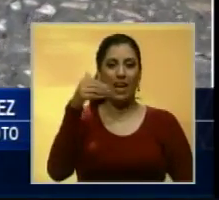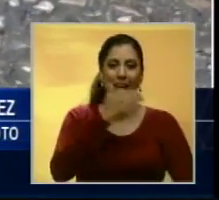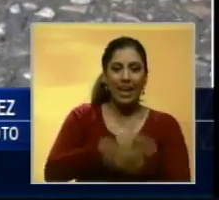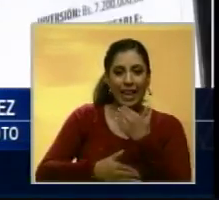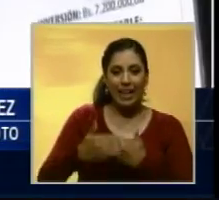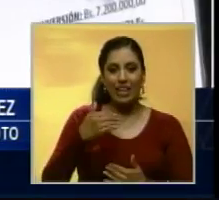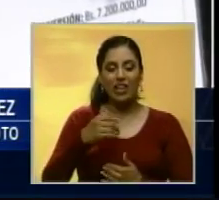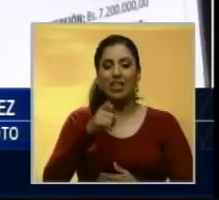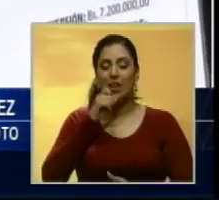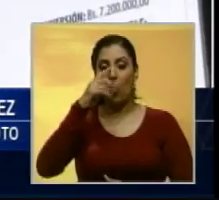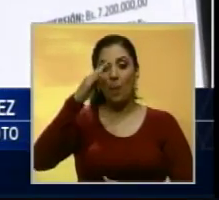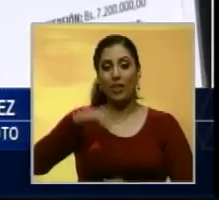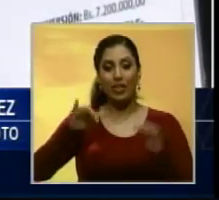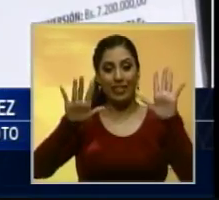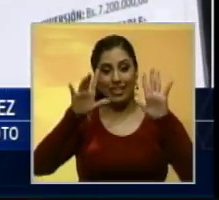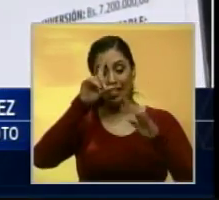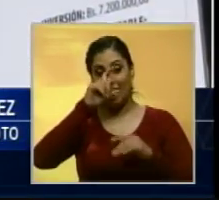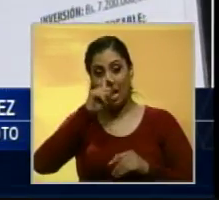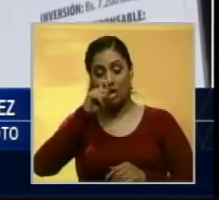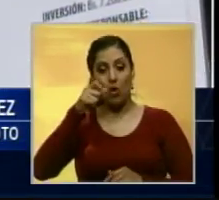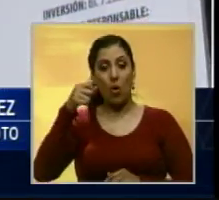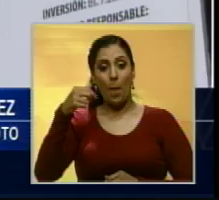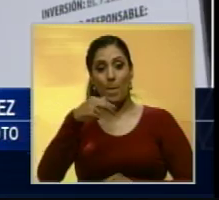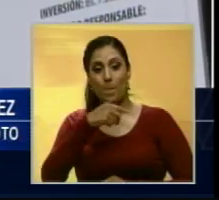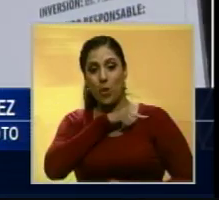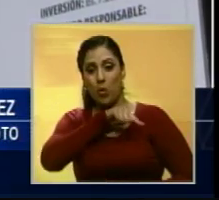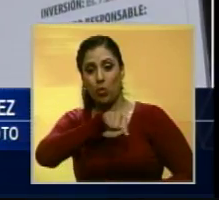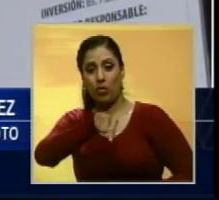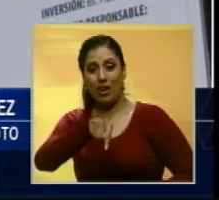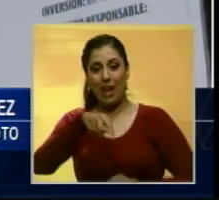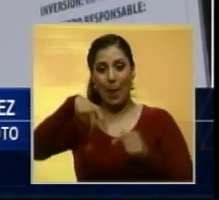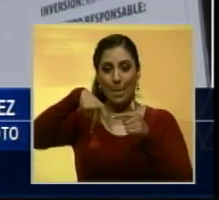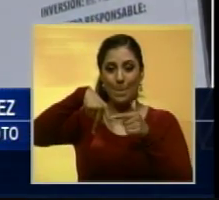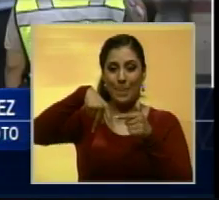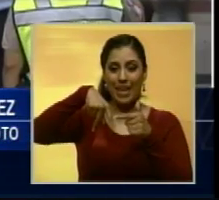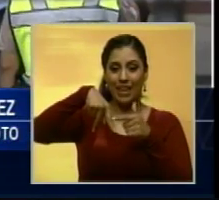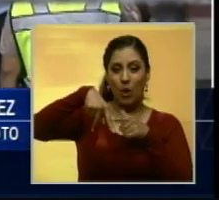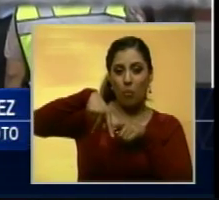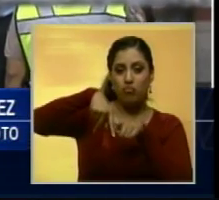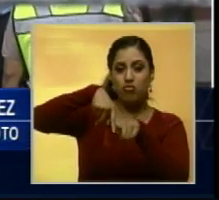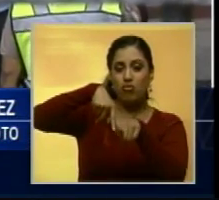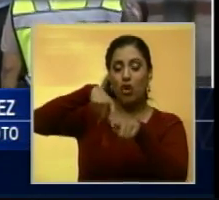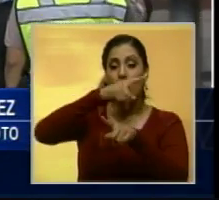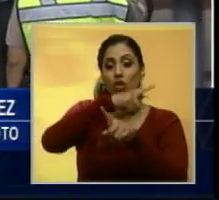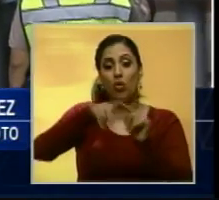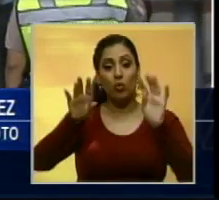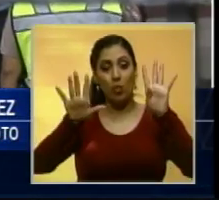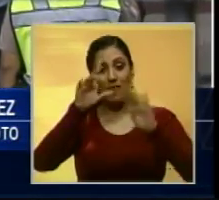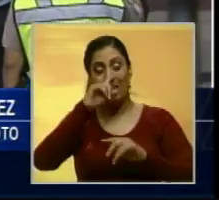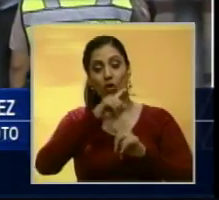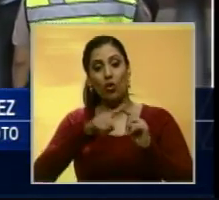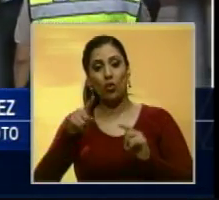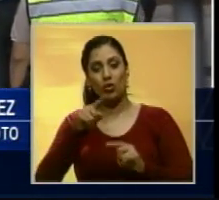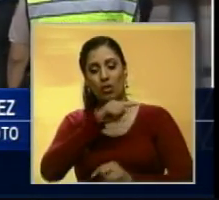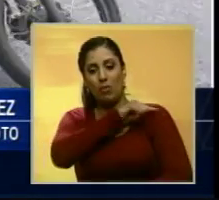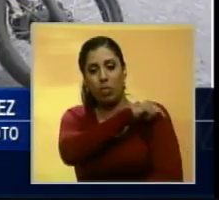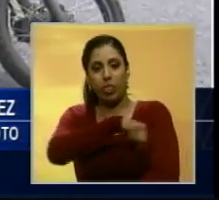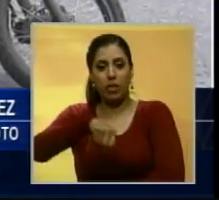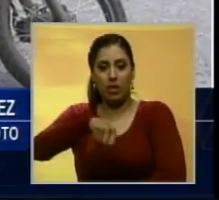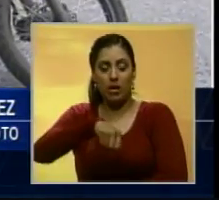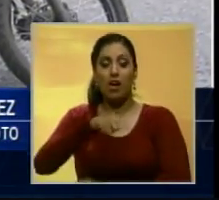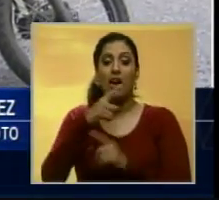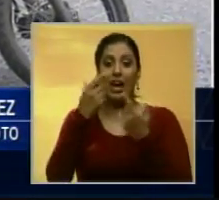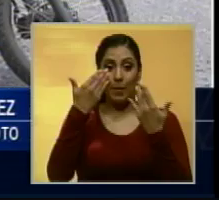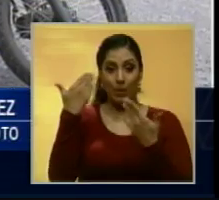resultando heridos un menor de 10 años con un tiro con entrada y salida en la pierna derecha y otro de 9 con un roce de proyectil.